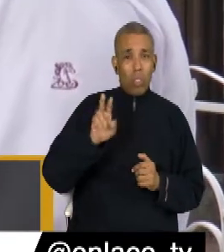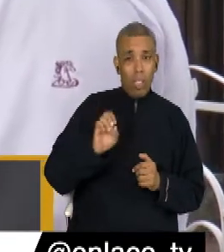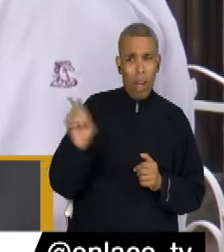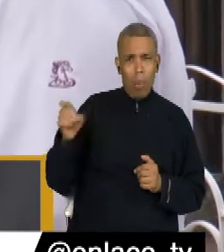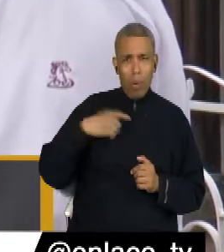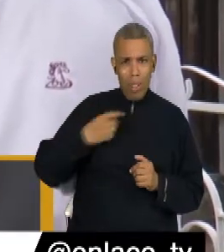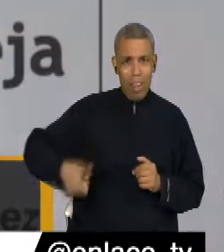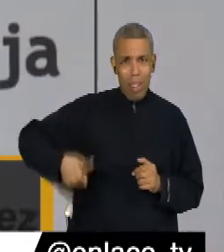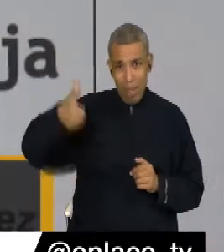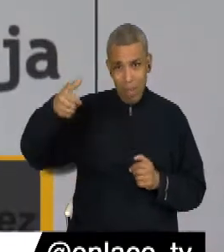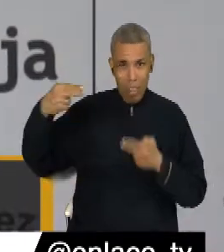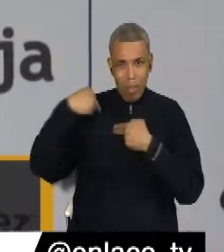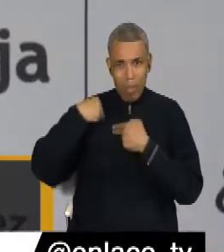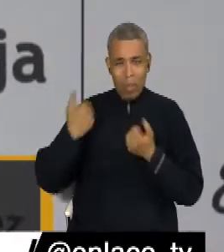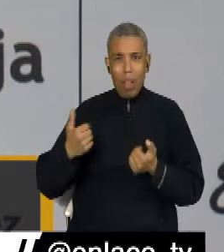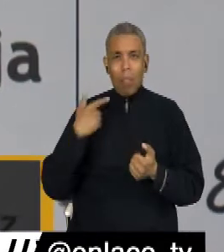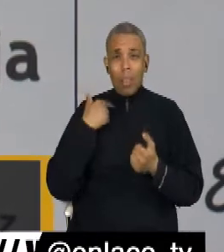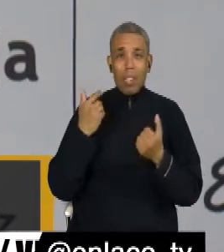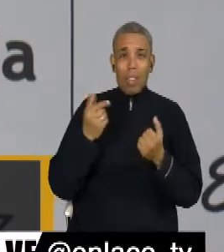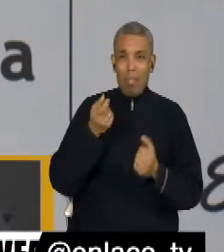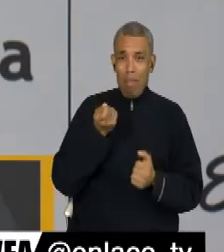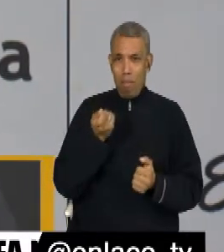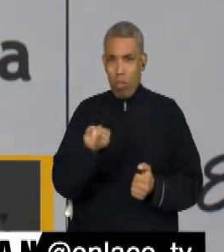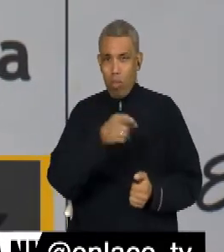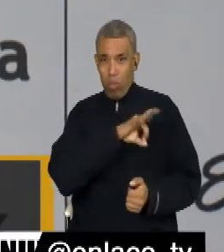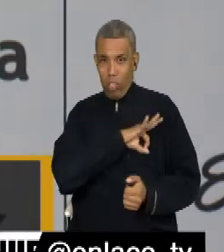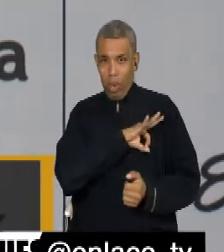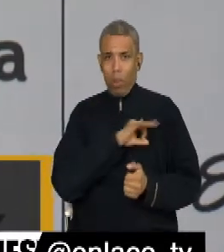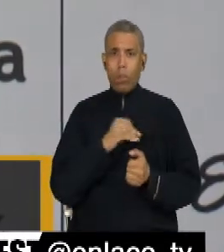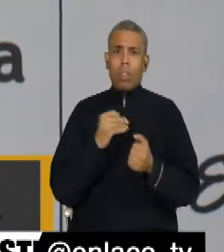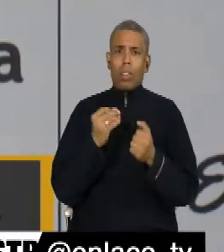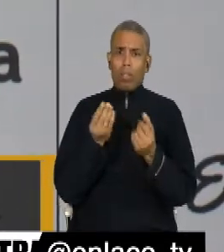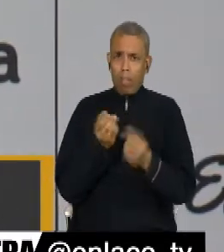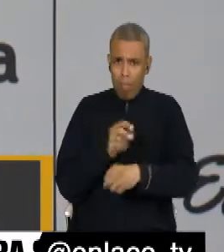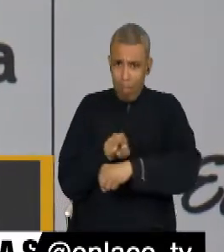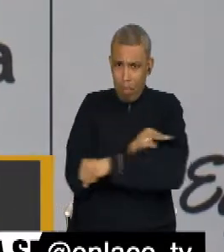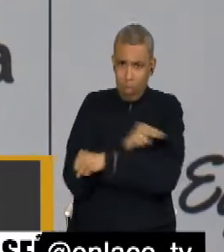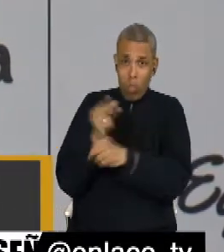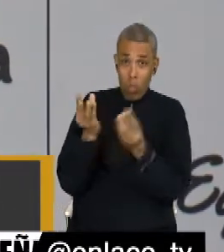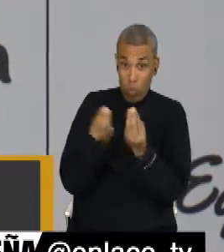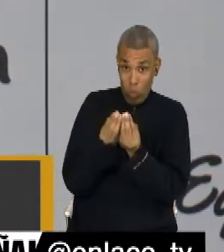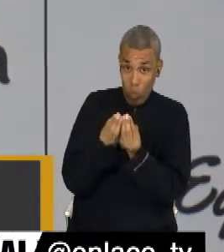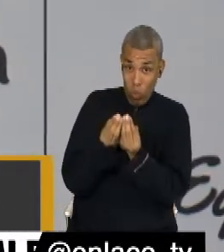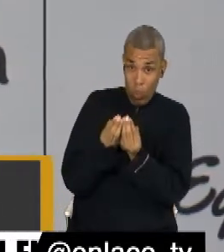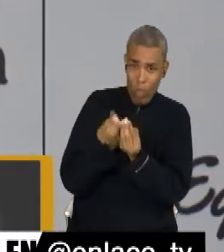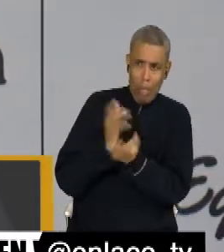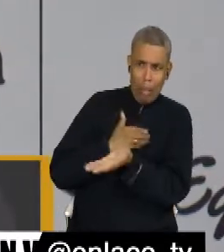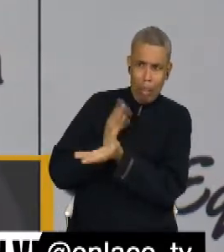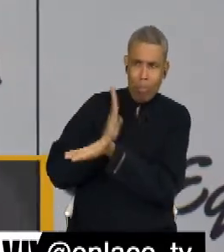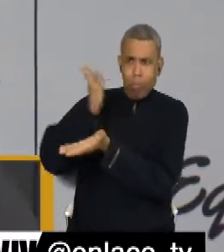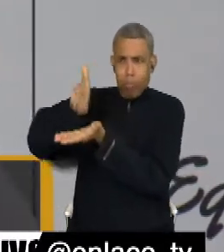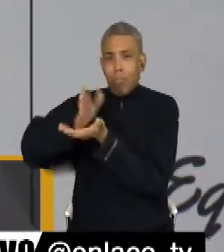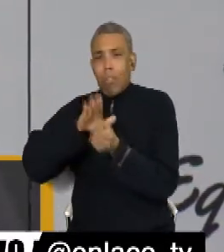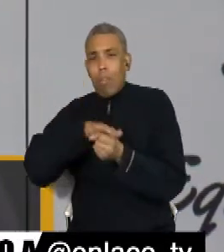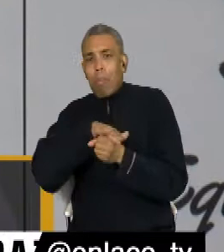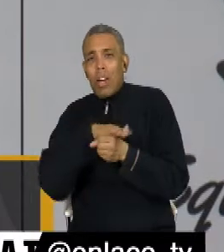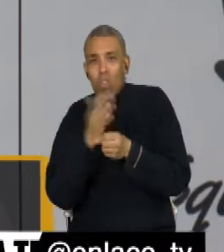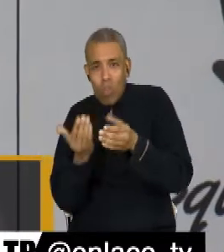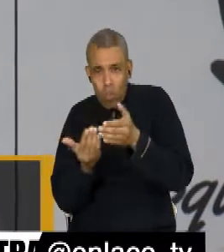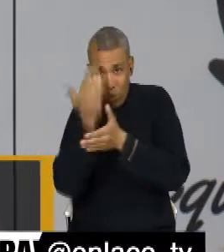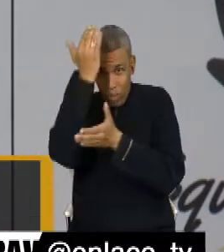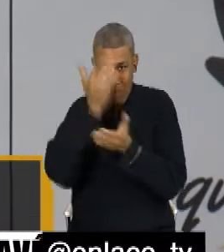estará en la Comuna 5. El día sábado con el programa Personero en su casa en el barrio Nueva Esperanza estaremos con el